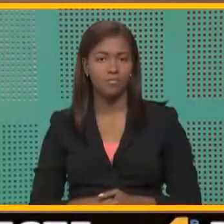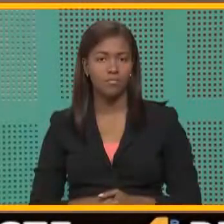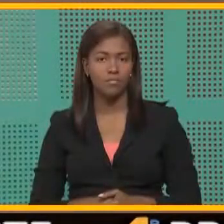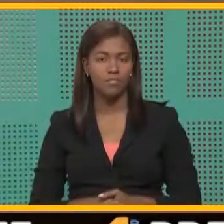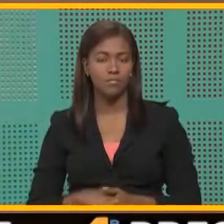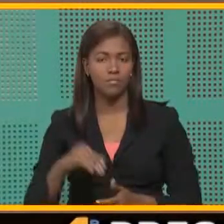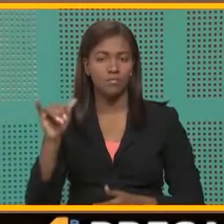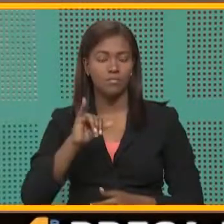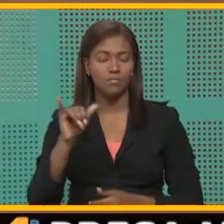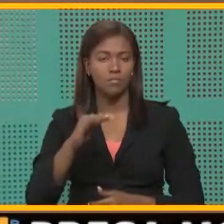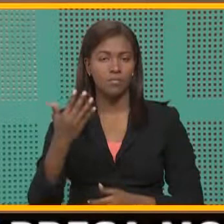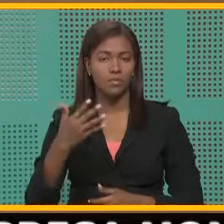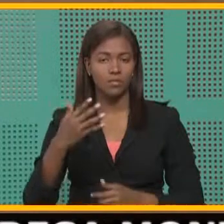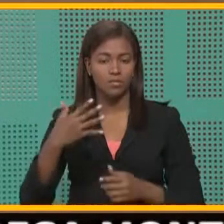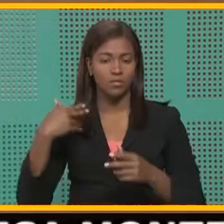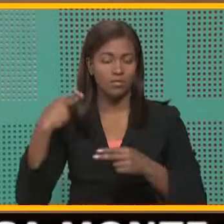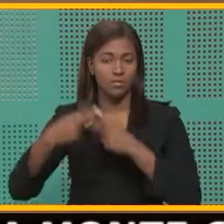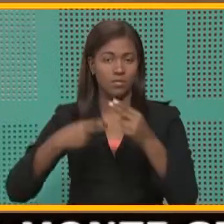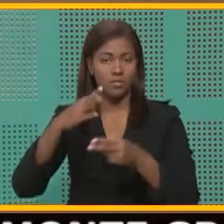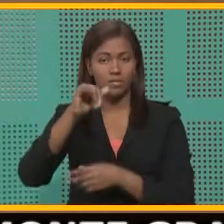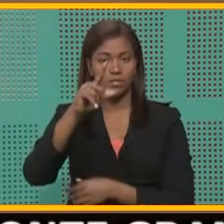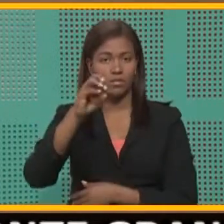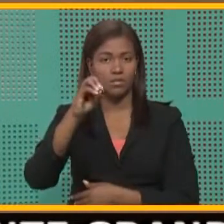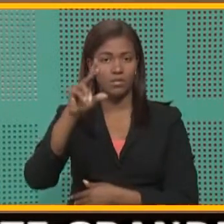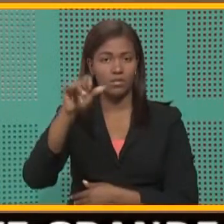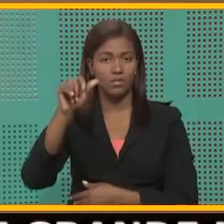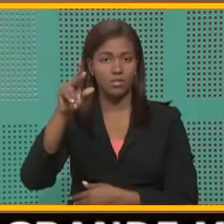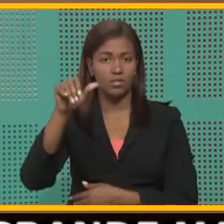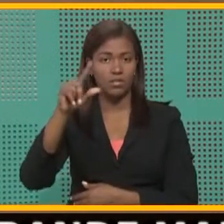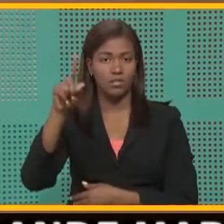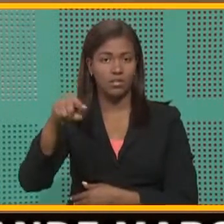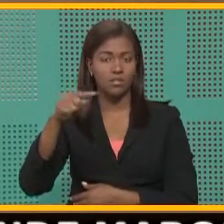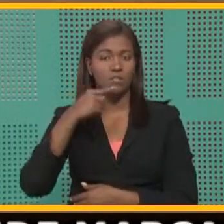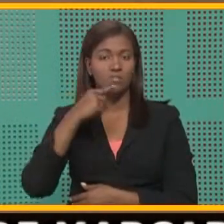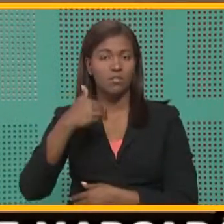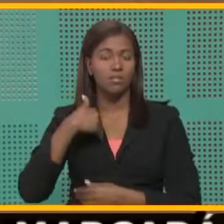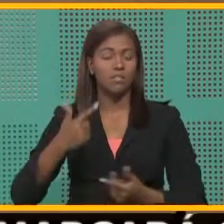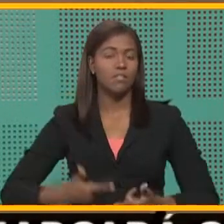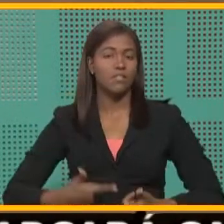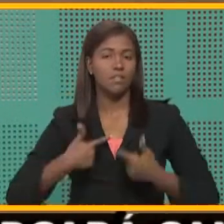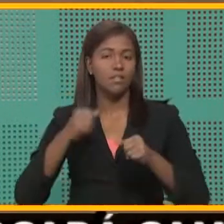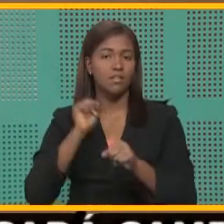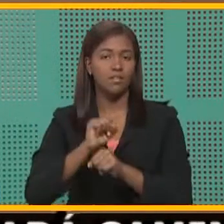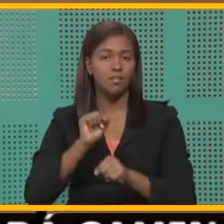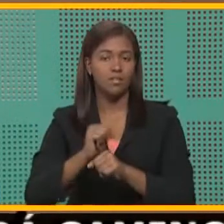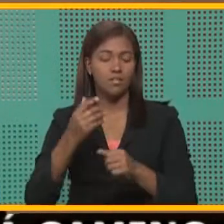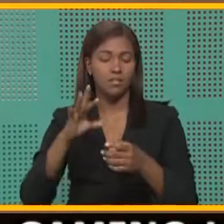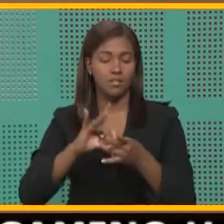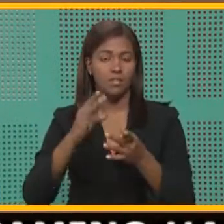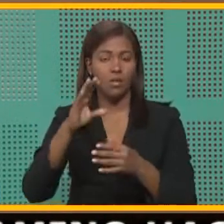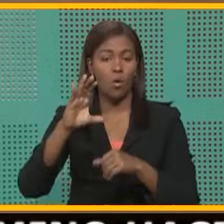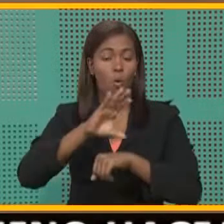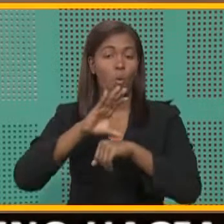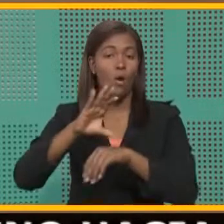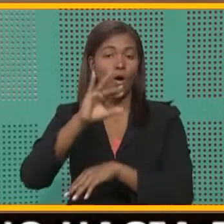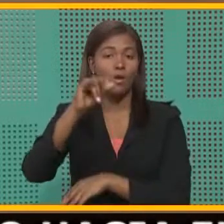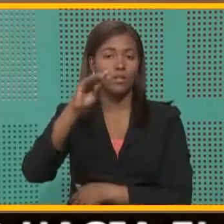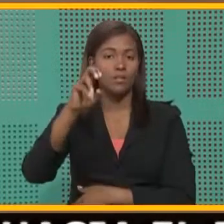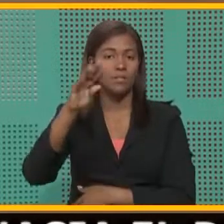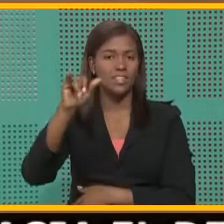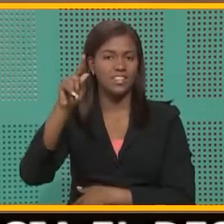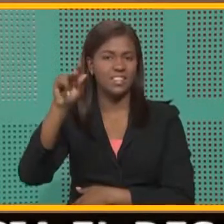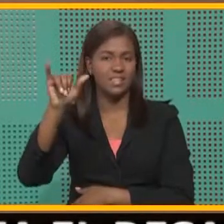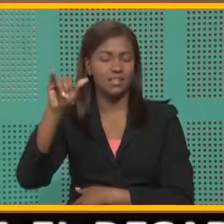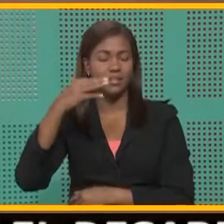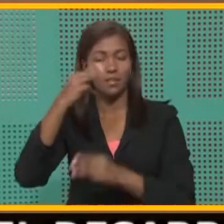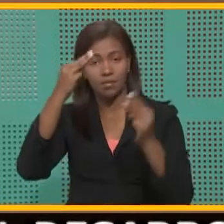Bien, amigos, igualmente el historiador Carlos Rodríguez Almaguer destacó la vida y obra del prócer cubano José Martí con motivo del